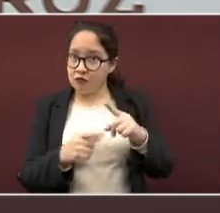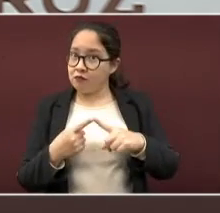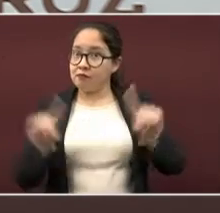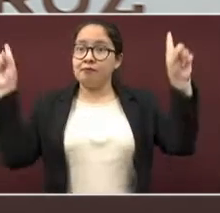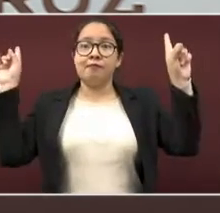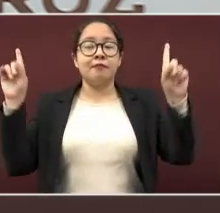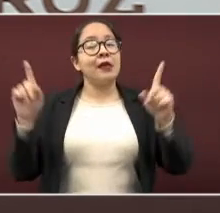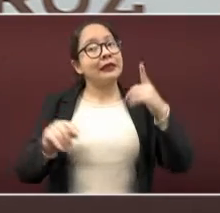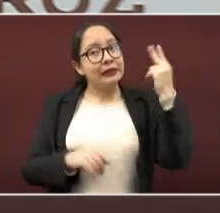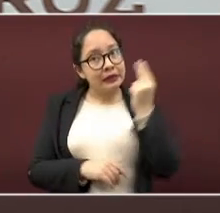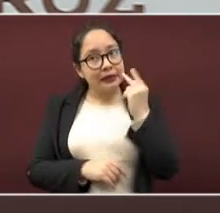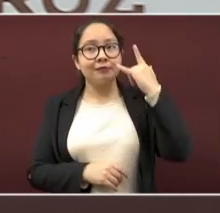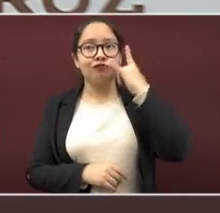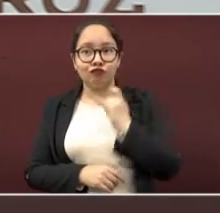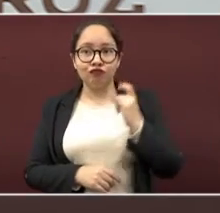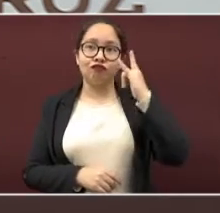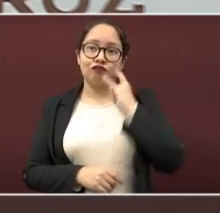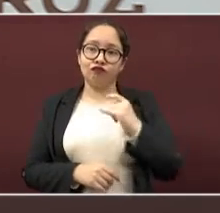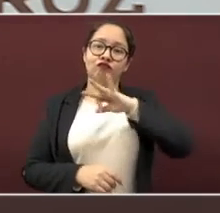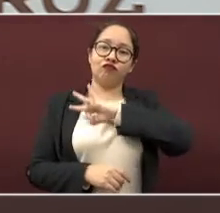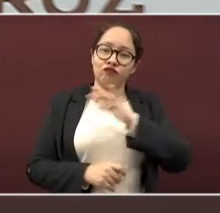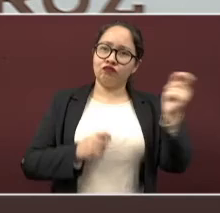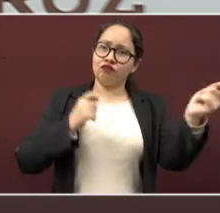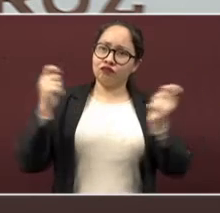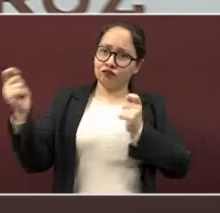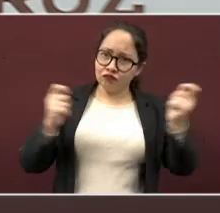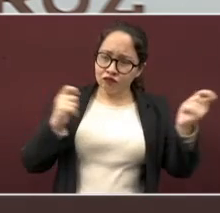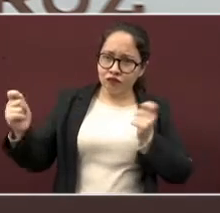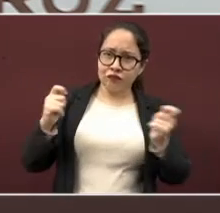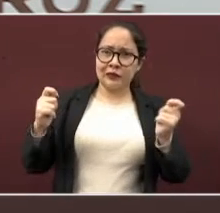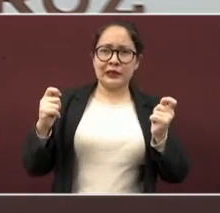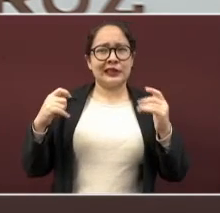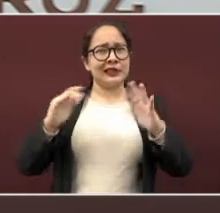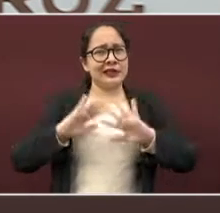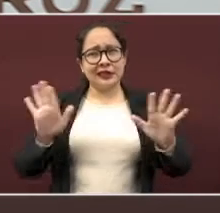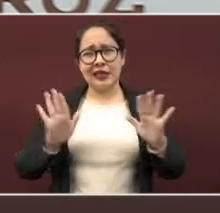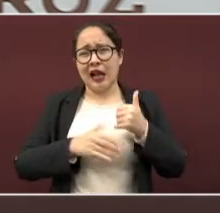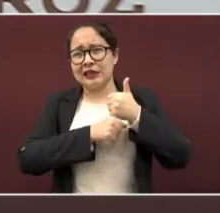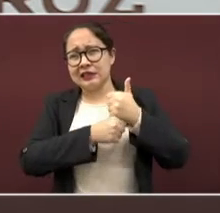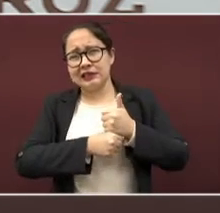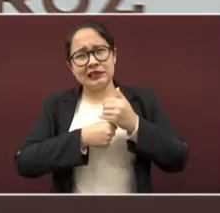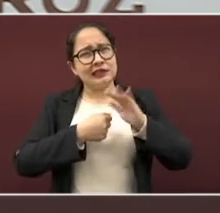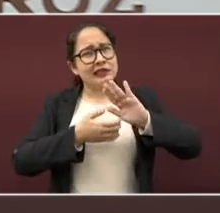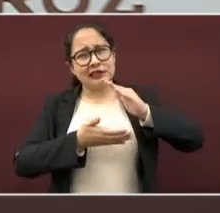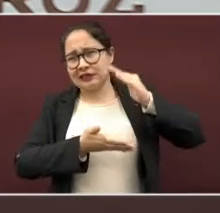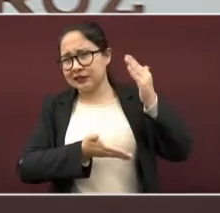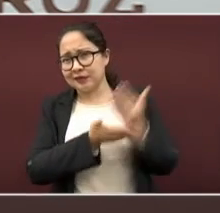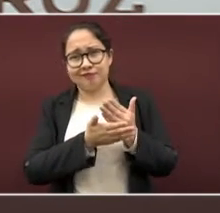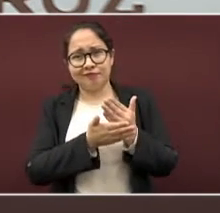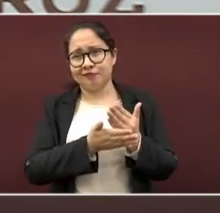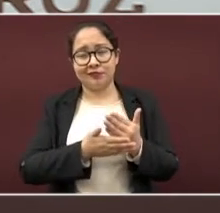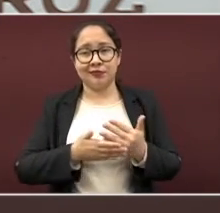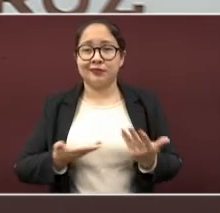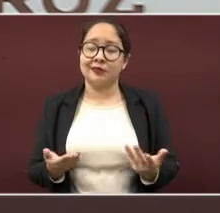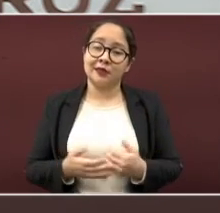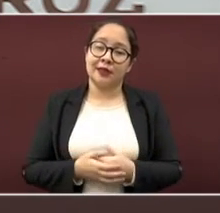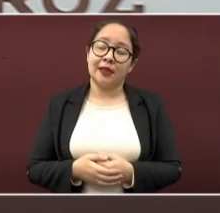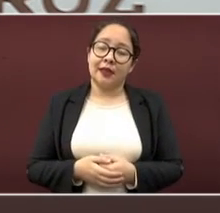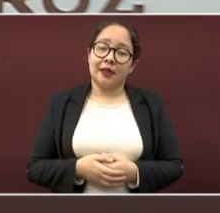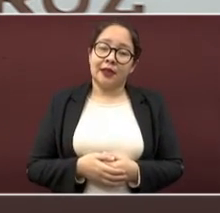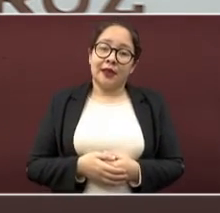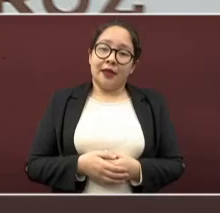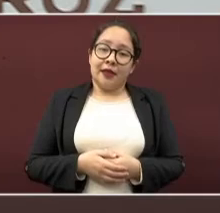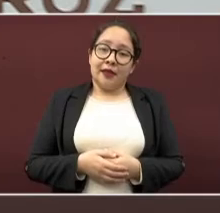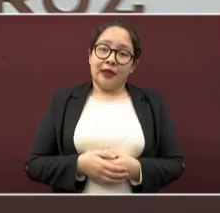para que podamos disminuirlo y que ya no provoque daños a la sociedad no